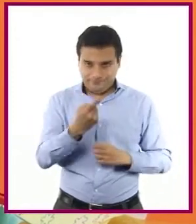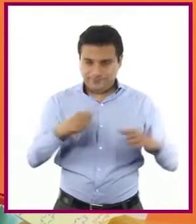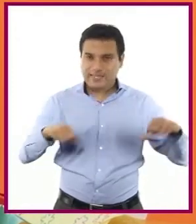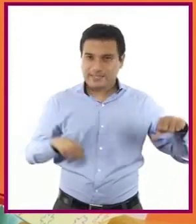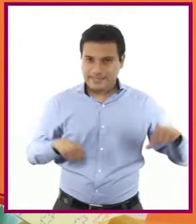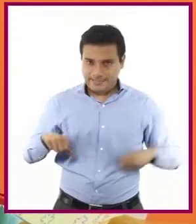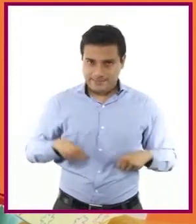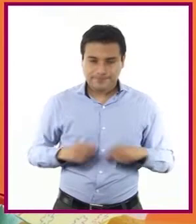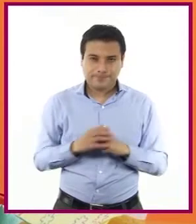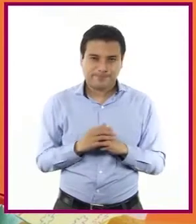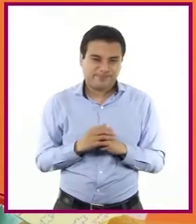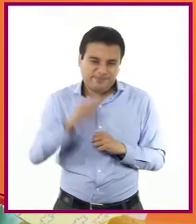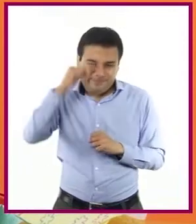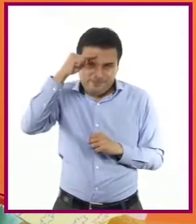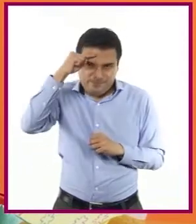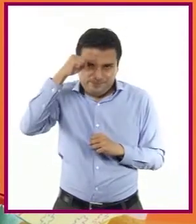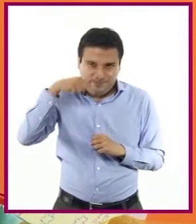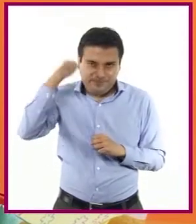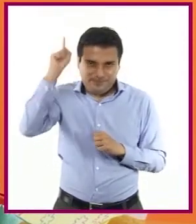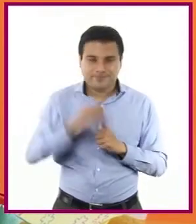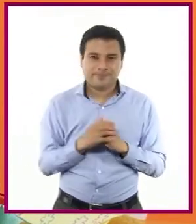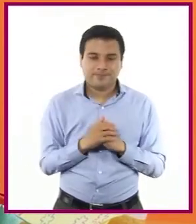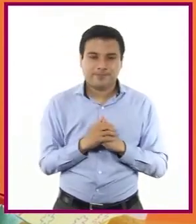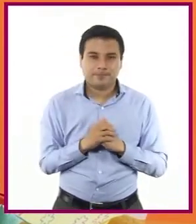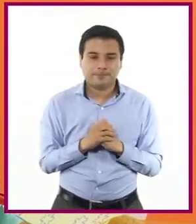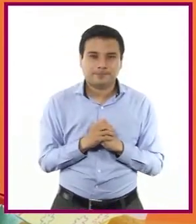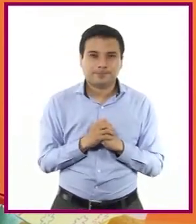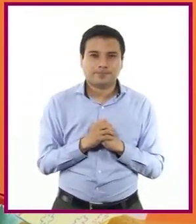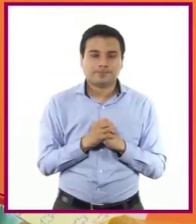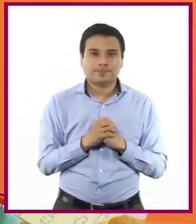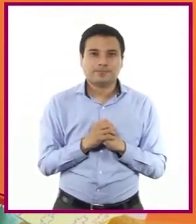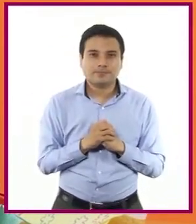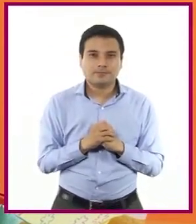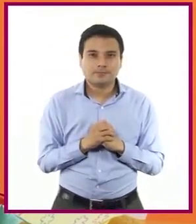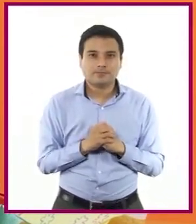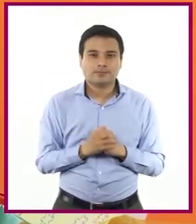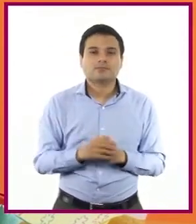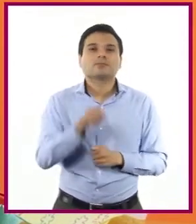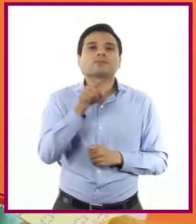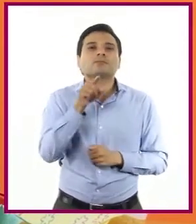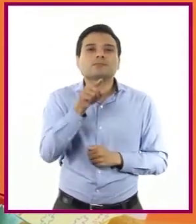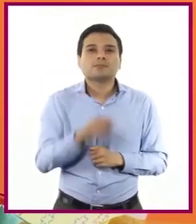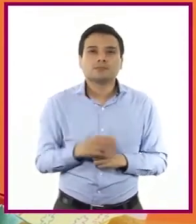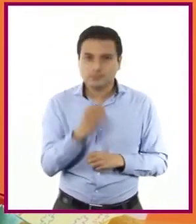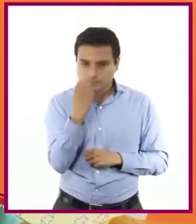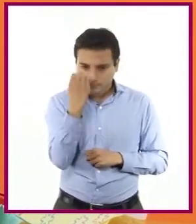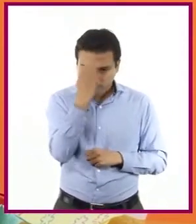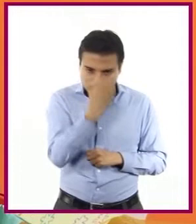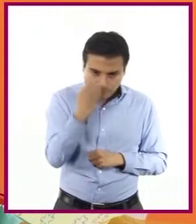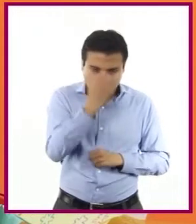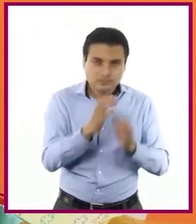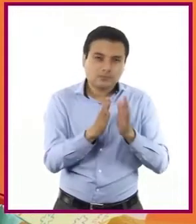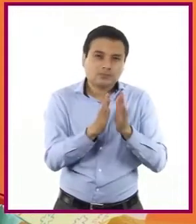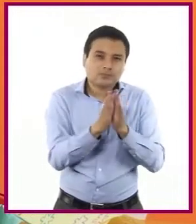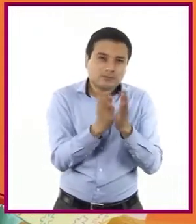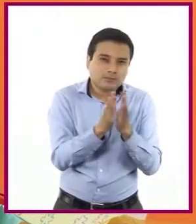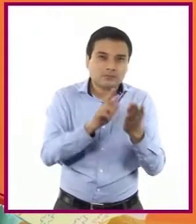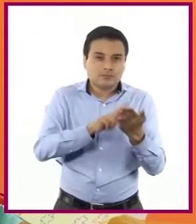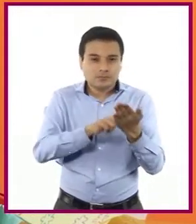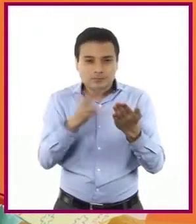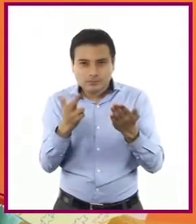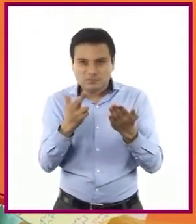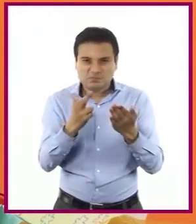les resultará sencillo. Hagamos la identificación del tipo de fuente de información y de los siguientes